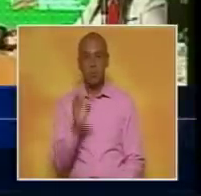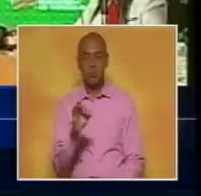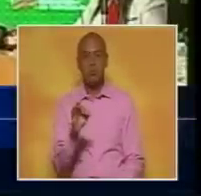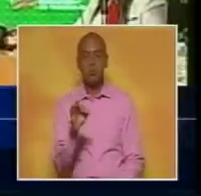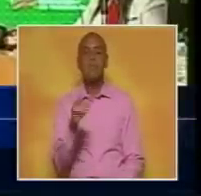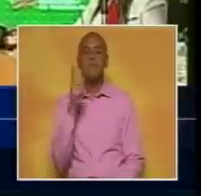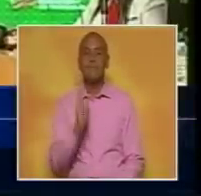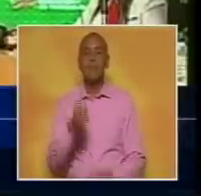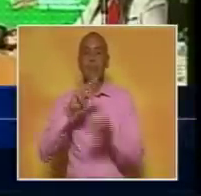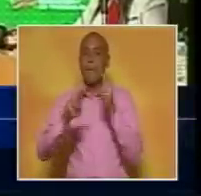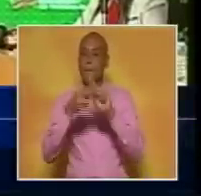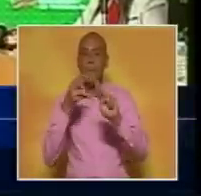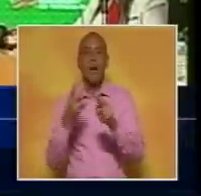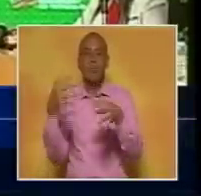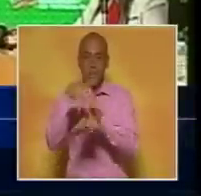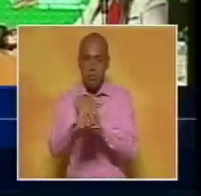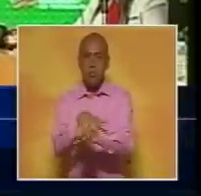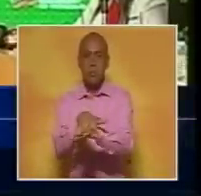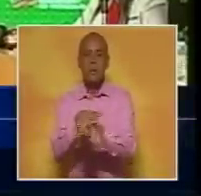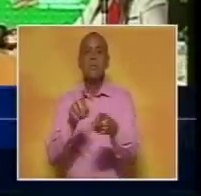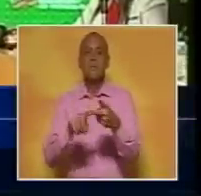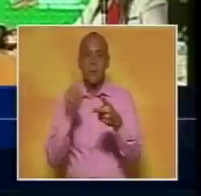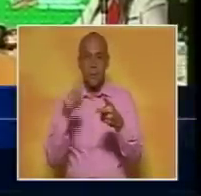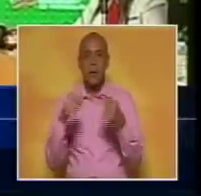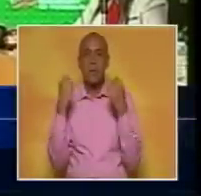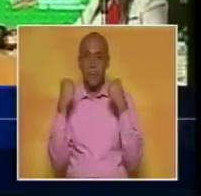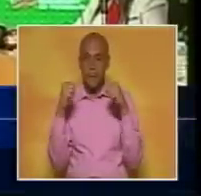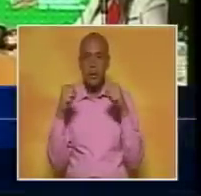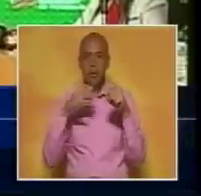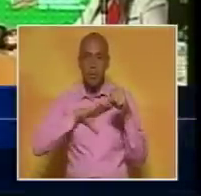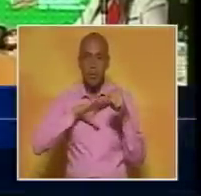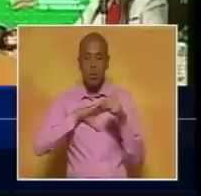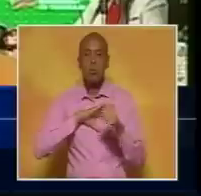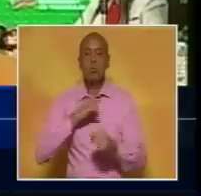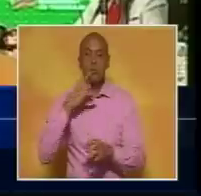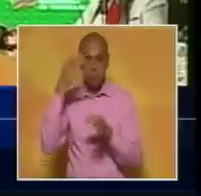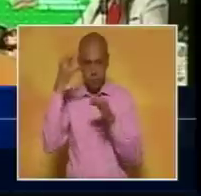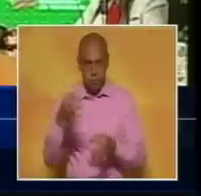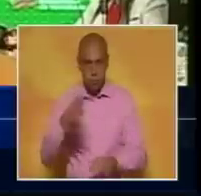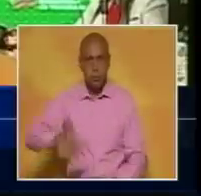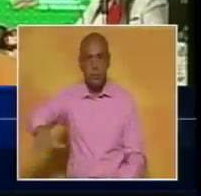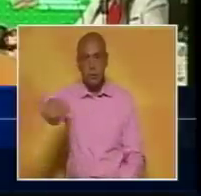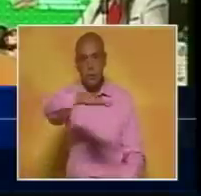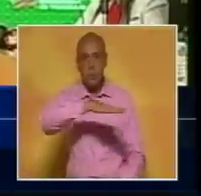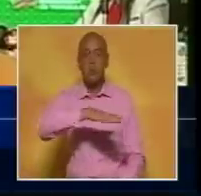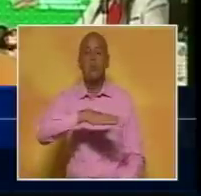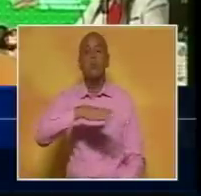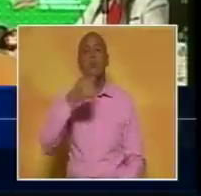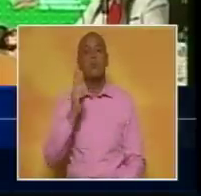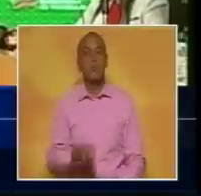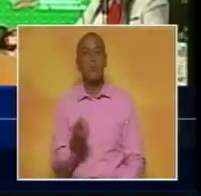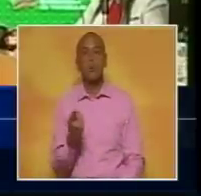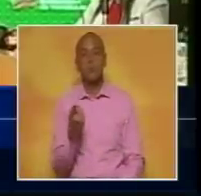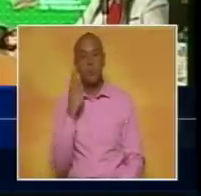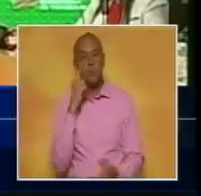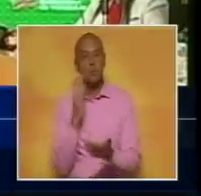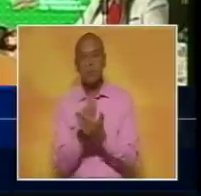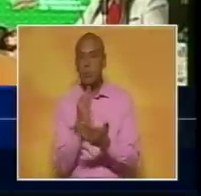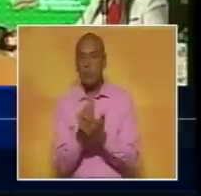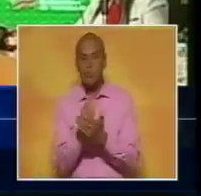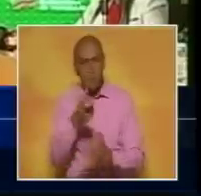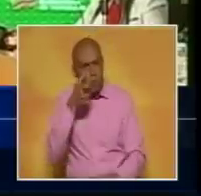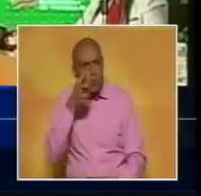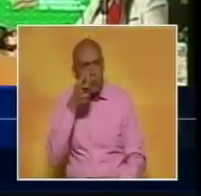paz, instalar el ejercicio permanente de la soberanía y estar en alerta permanente. Por eso he